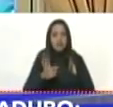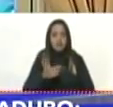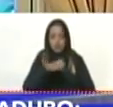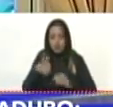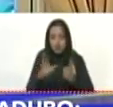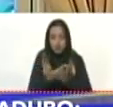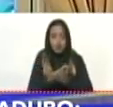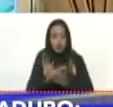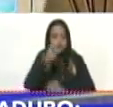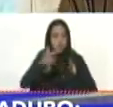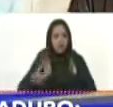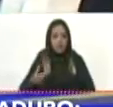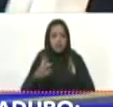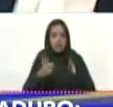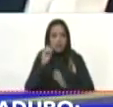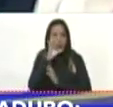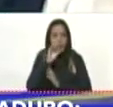constituyentes, son